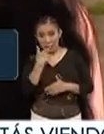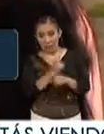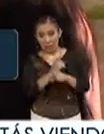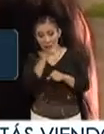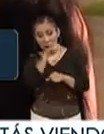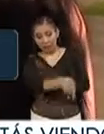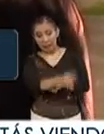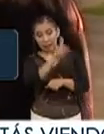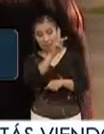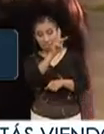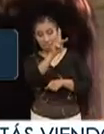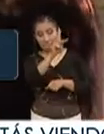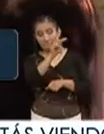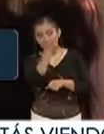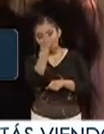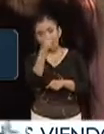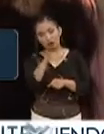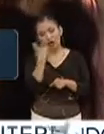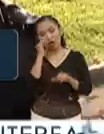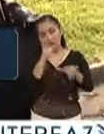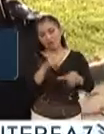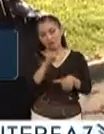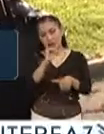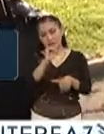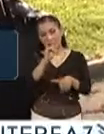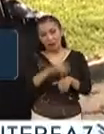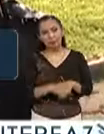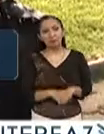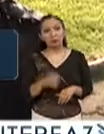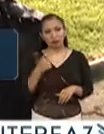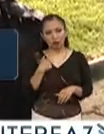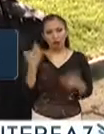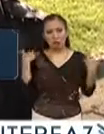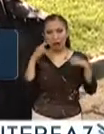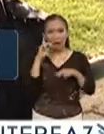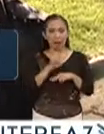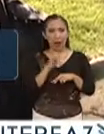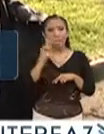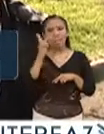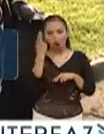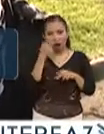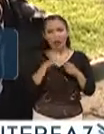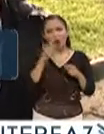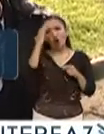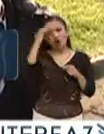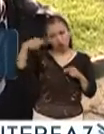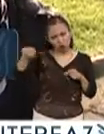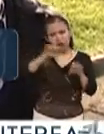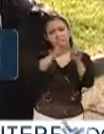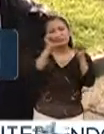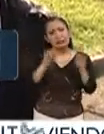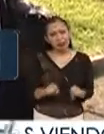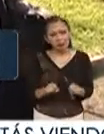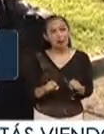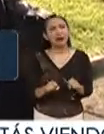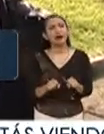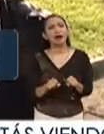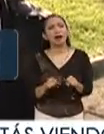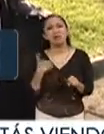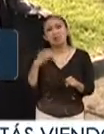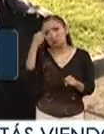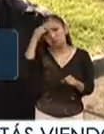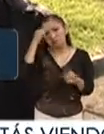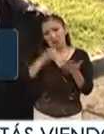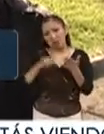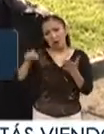el Politécnico, pues me gustaría entrar al Poli. Mira, soy profesora del Politécnico, conozco su sistema, pienso